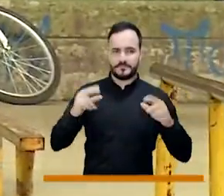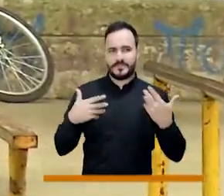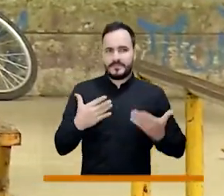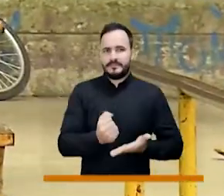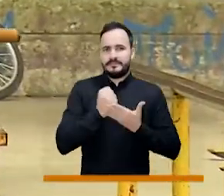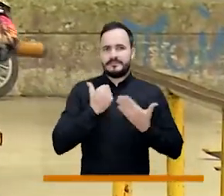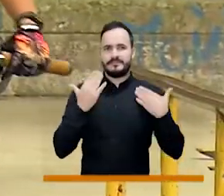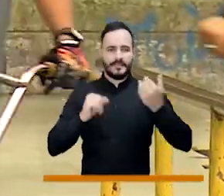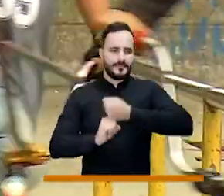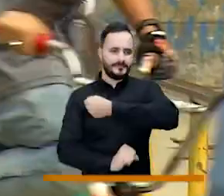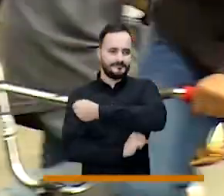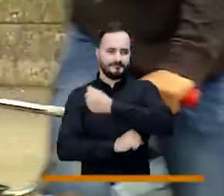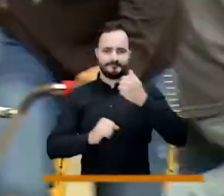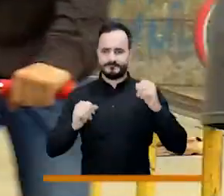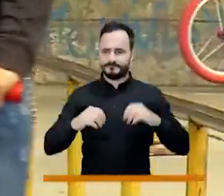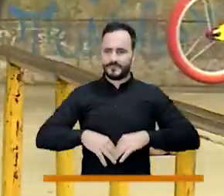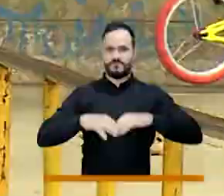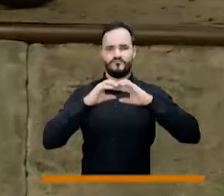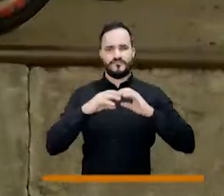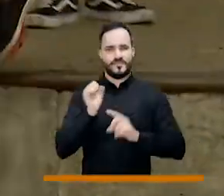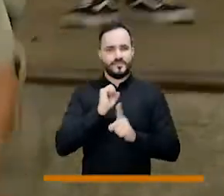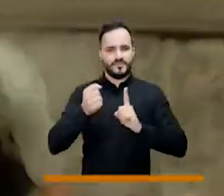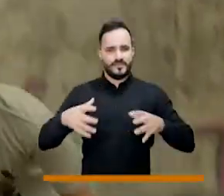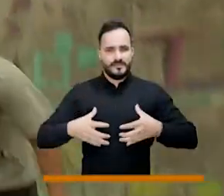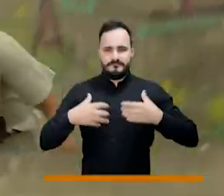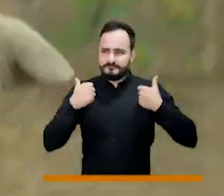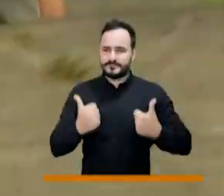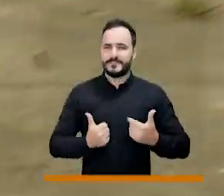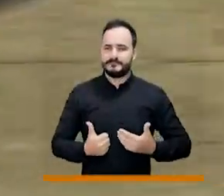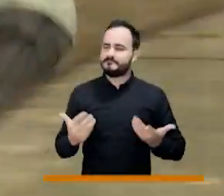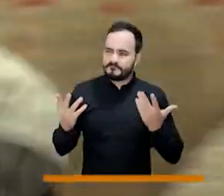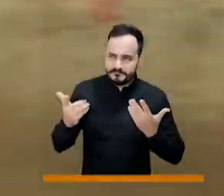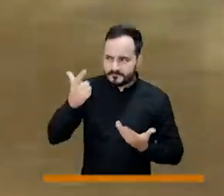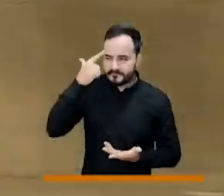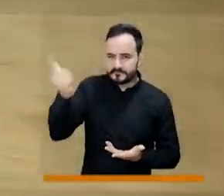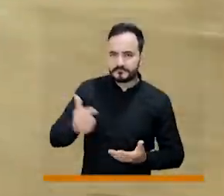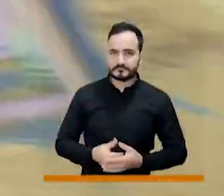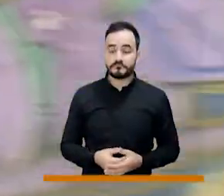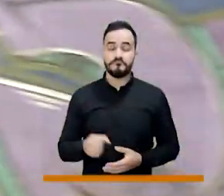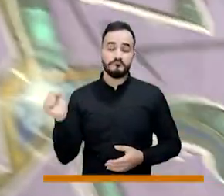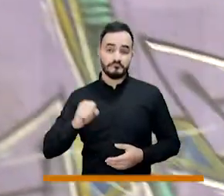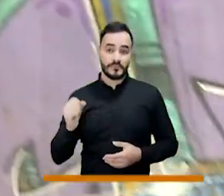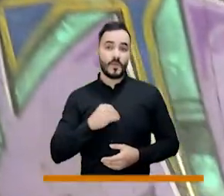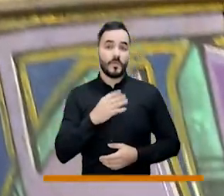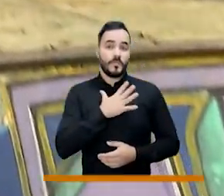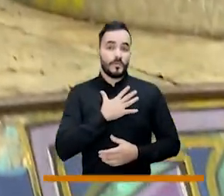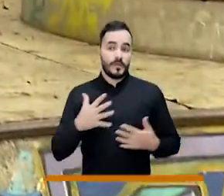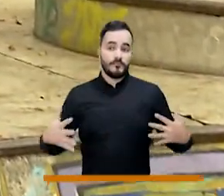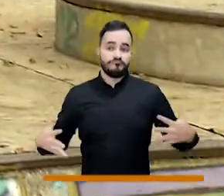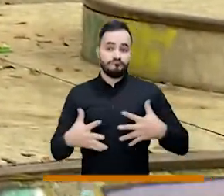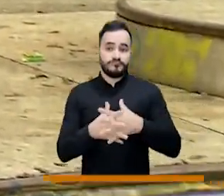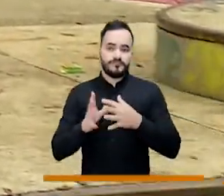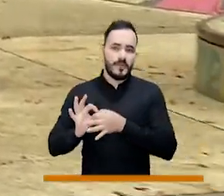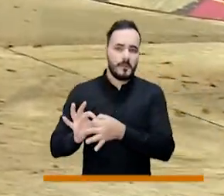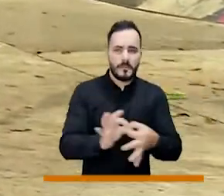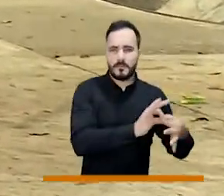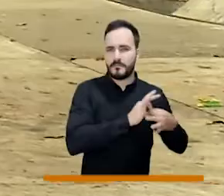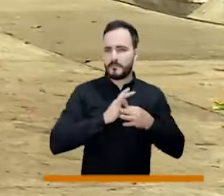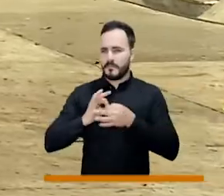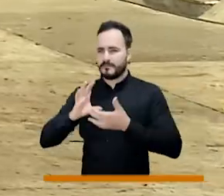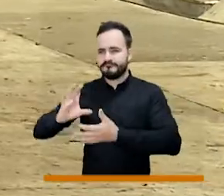recreación como constructor de sociedad. ¿Qué tanto influye, concejal? Donde nosotros vemos una oportunidad de